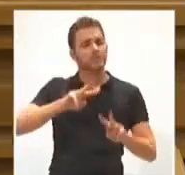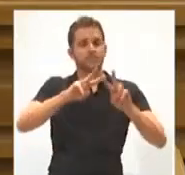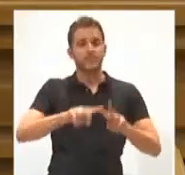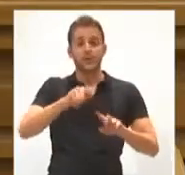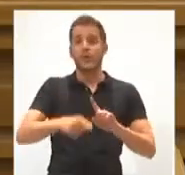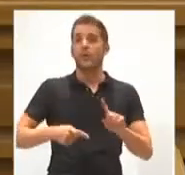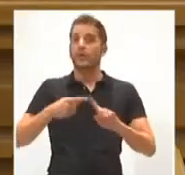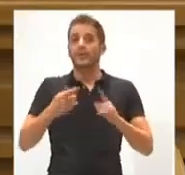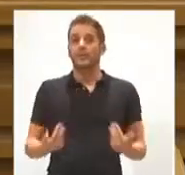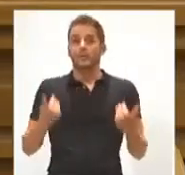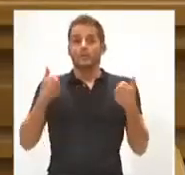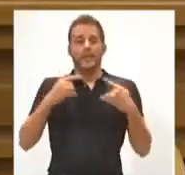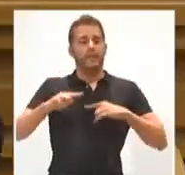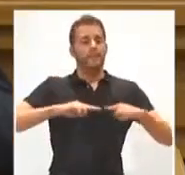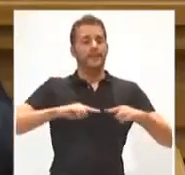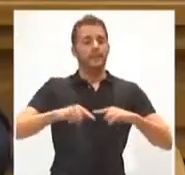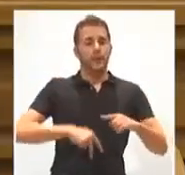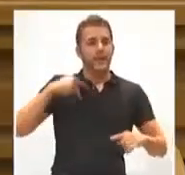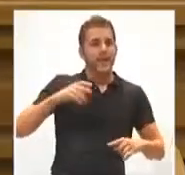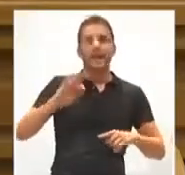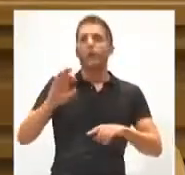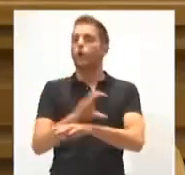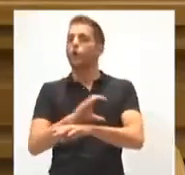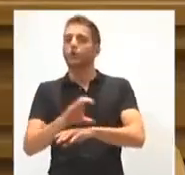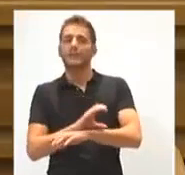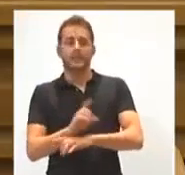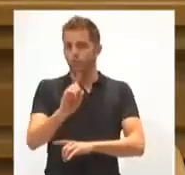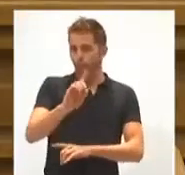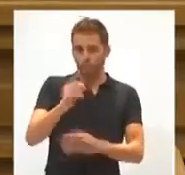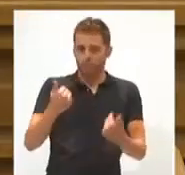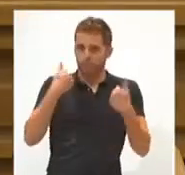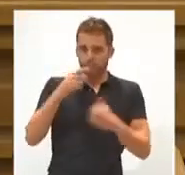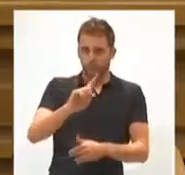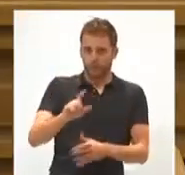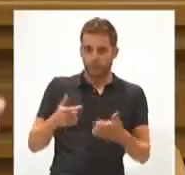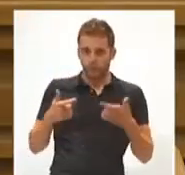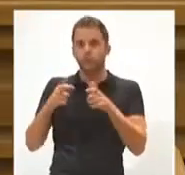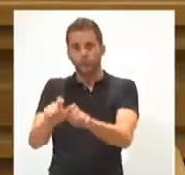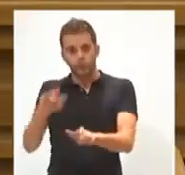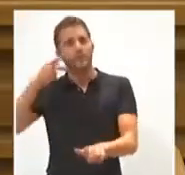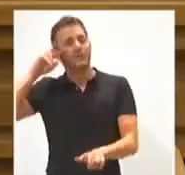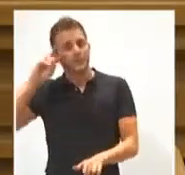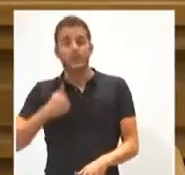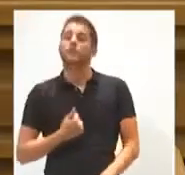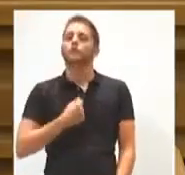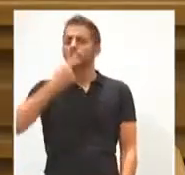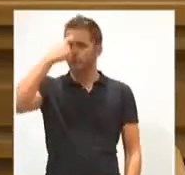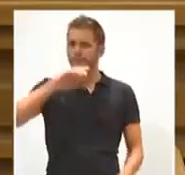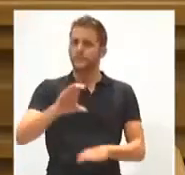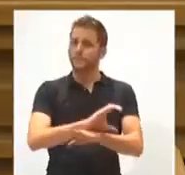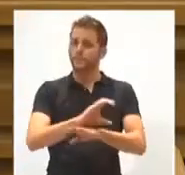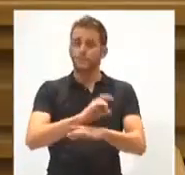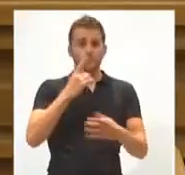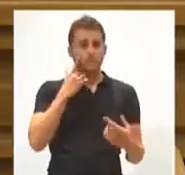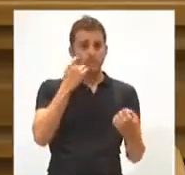capricho de un director general ni de un consejero yo sé que el consejero de sanidad